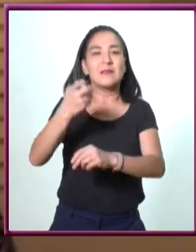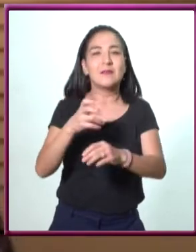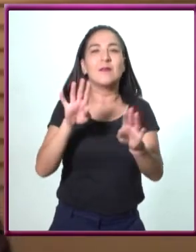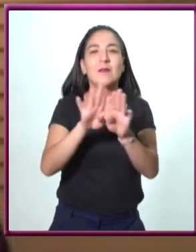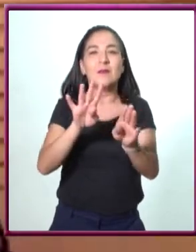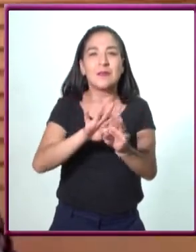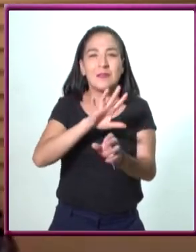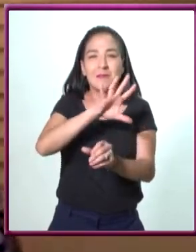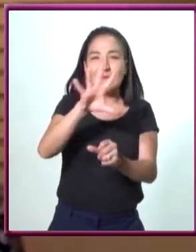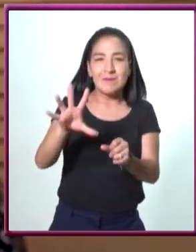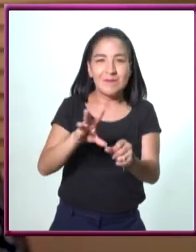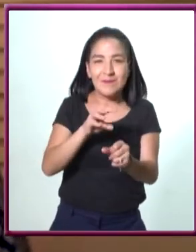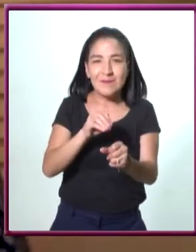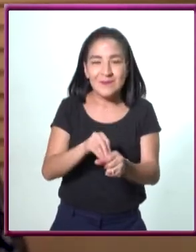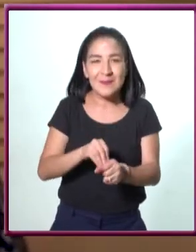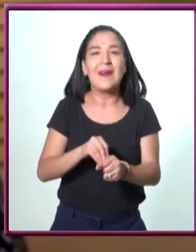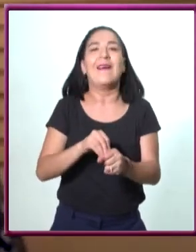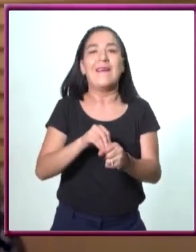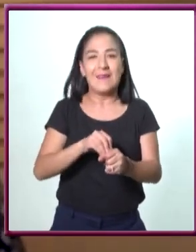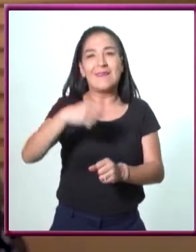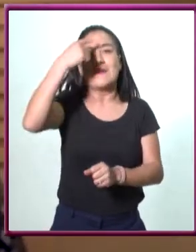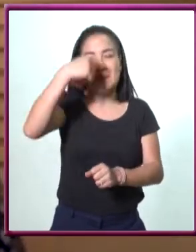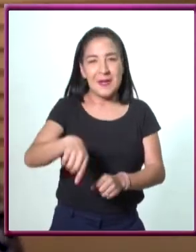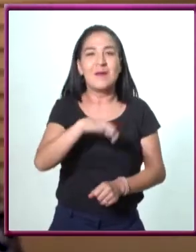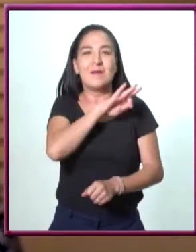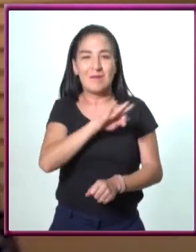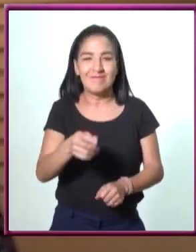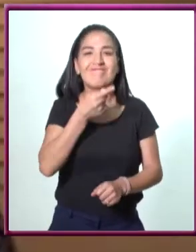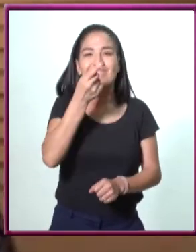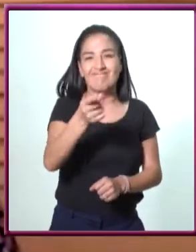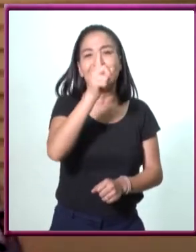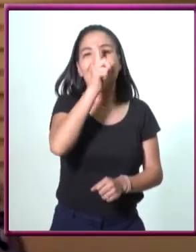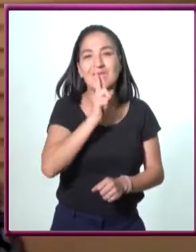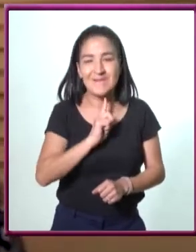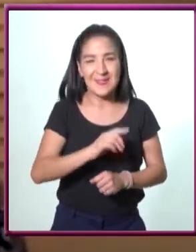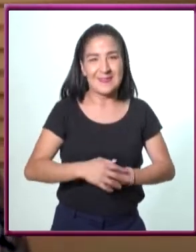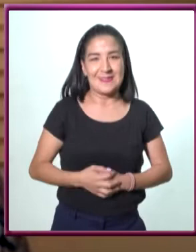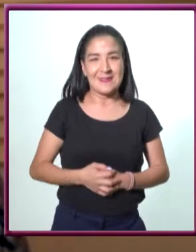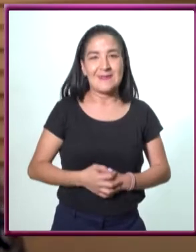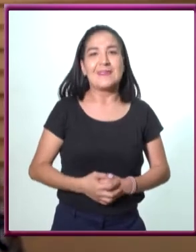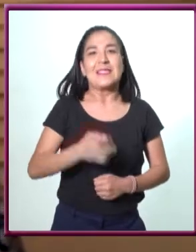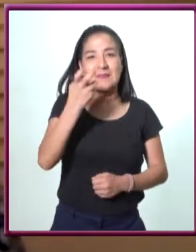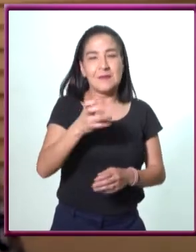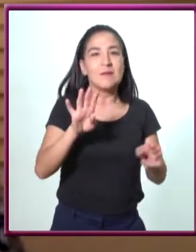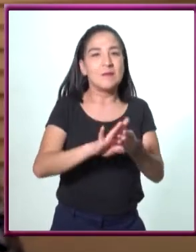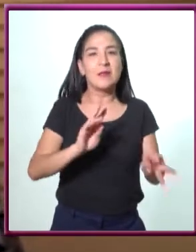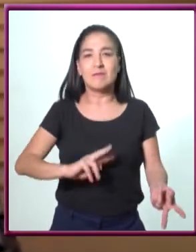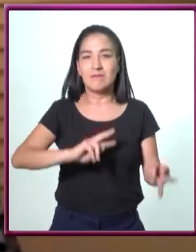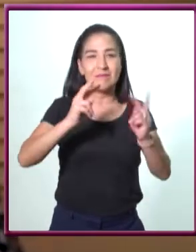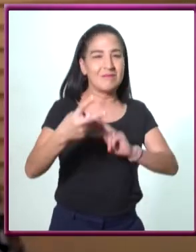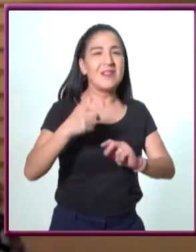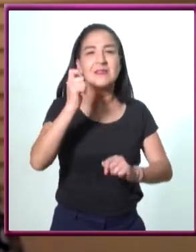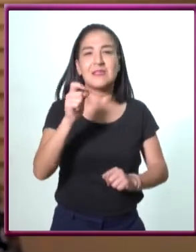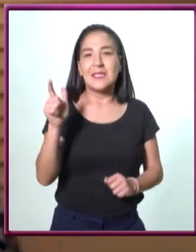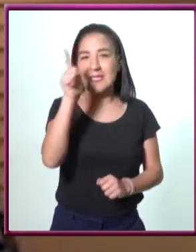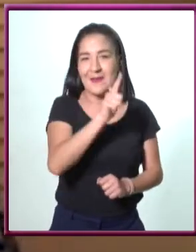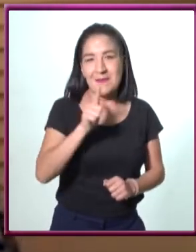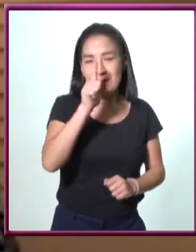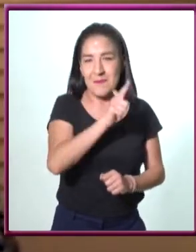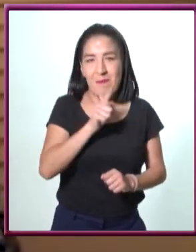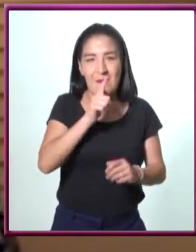que se asocian a la posibilidad de decir mentiras, que es a través del lenguaje,